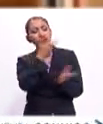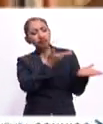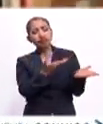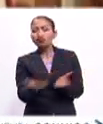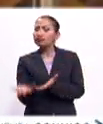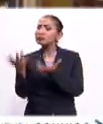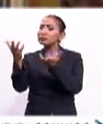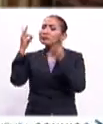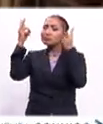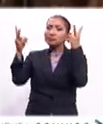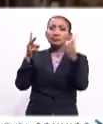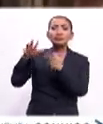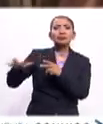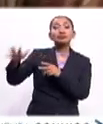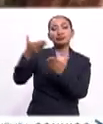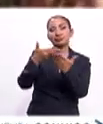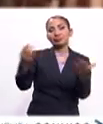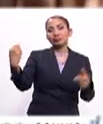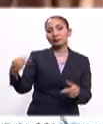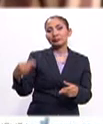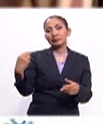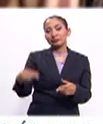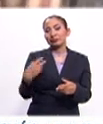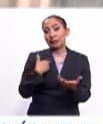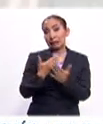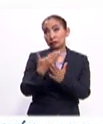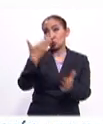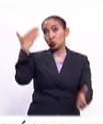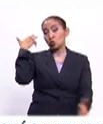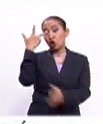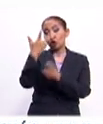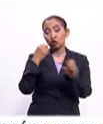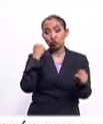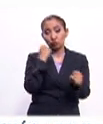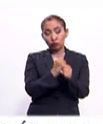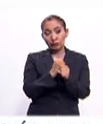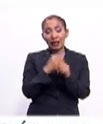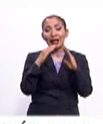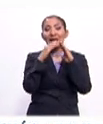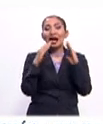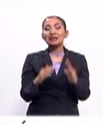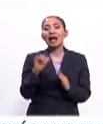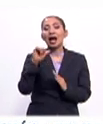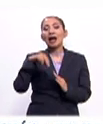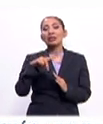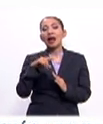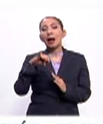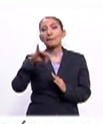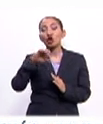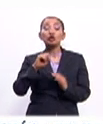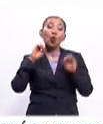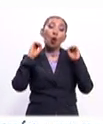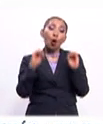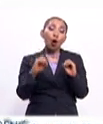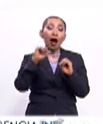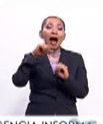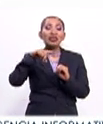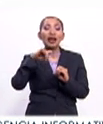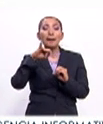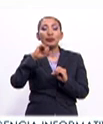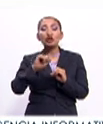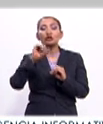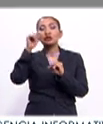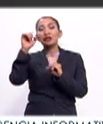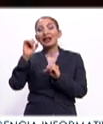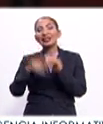para el deseo de visitar lo que ahora es, y desde hace 8 años, Casa Andamios, o